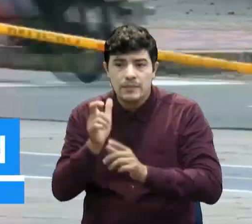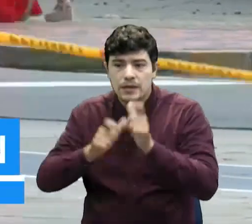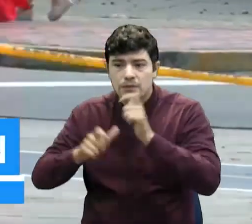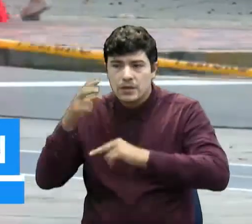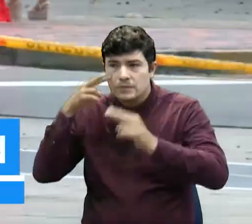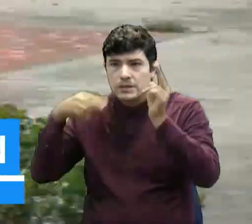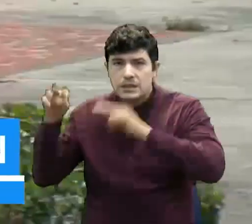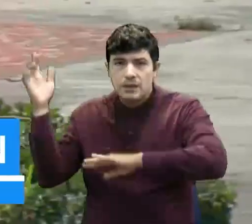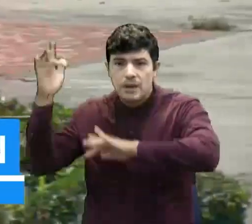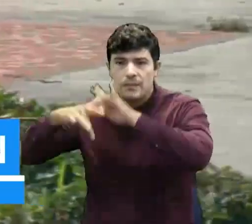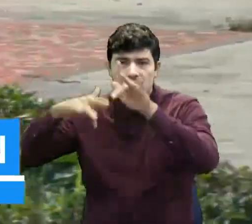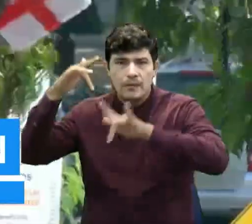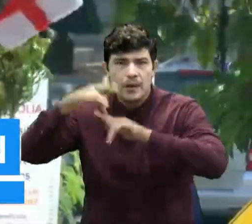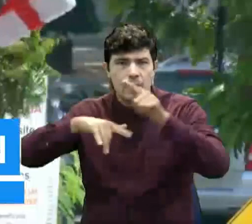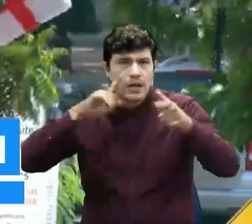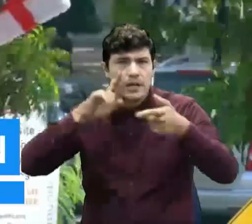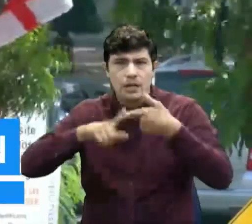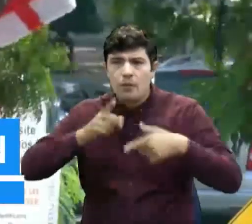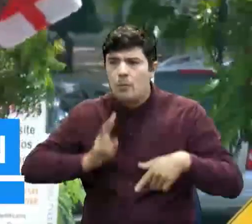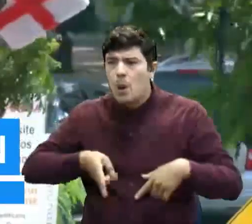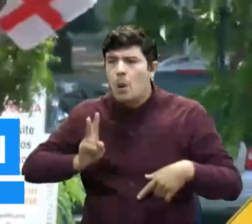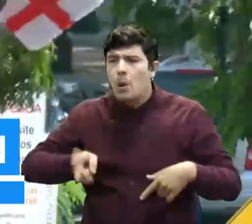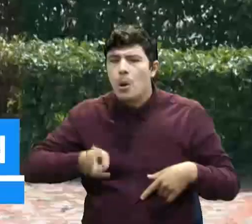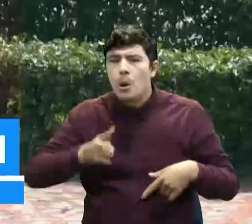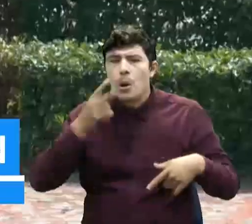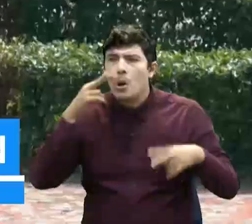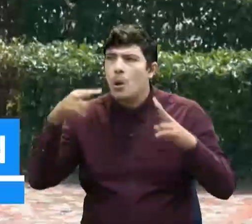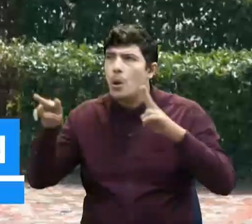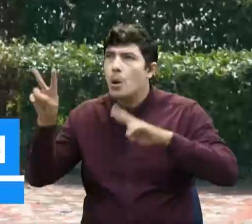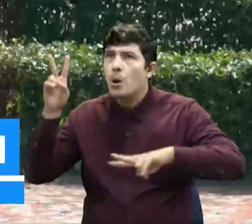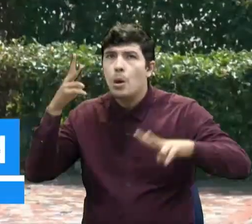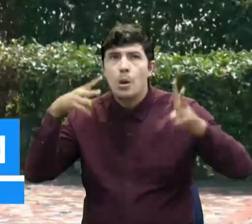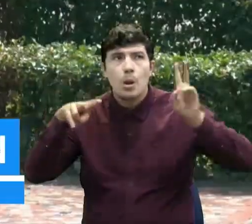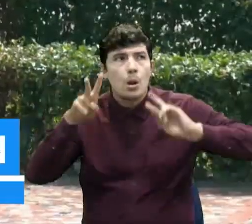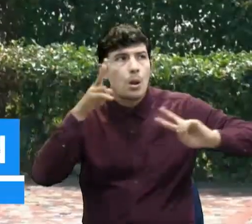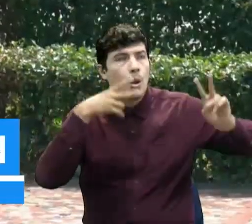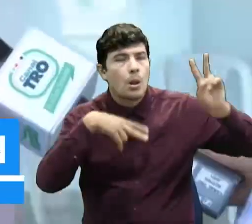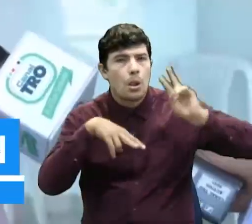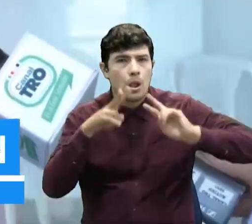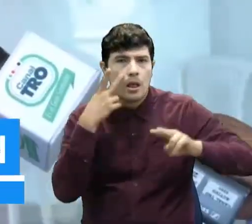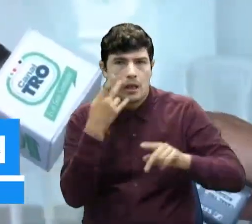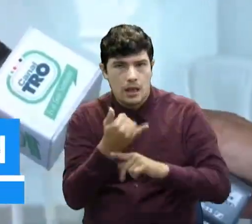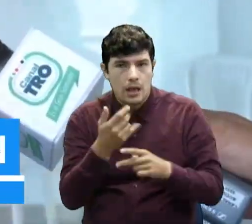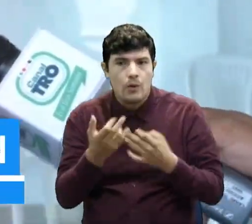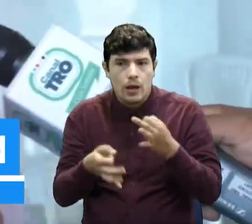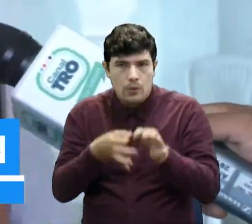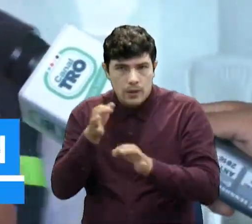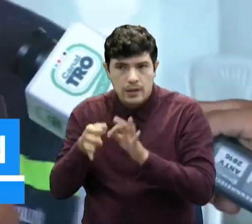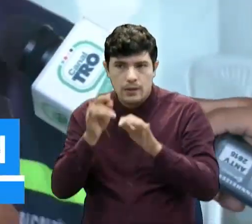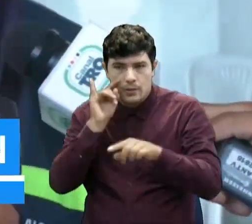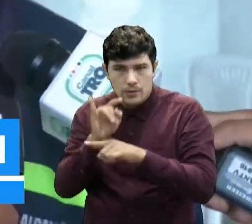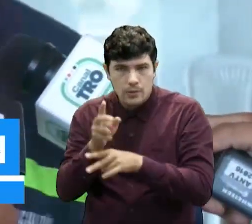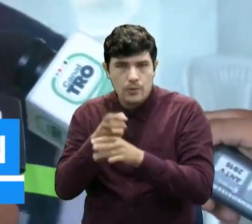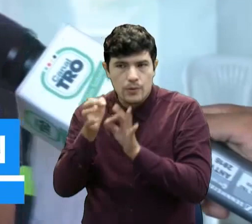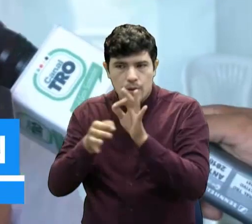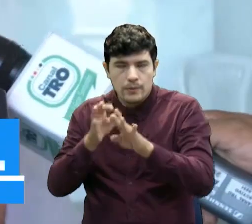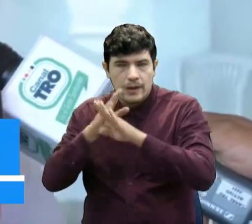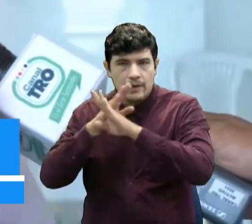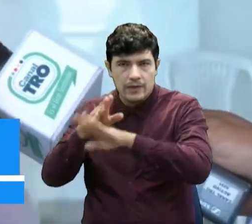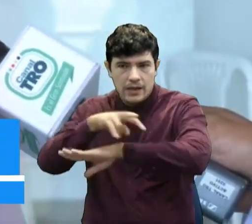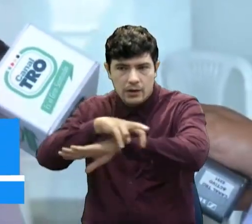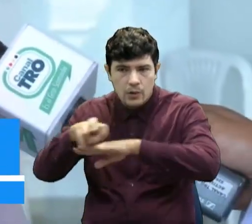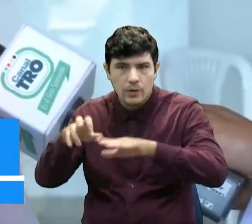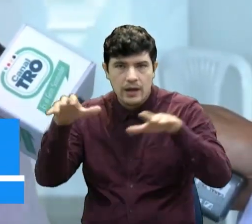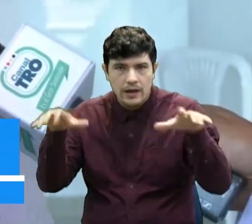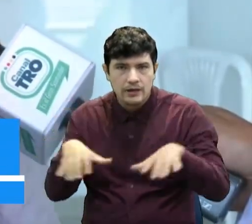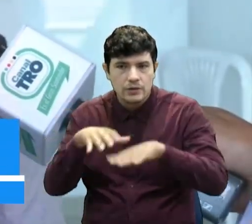con motivo de caminar para apreciar el alumbrado navideño que por tradición allí se instala. Incrementaremos como tal la presencia